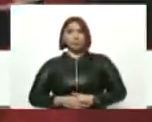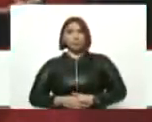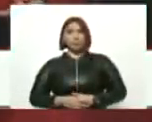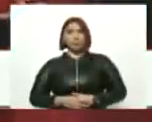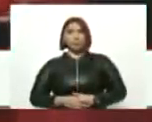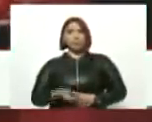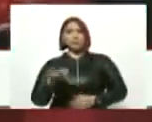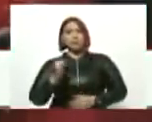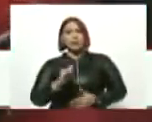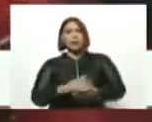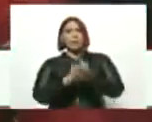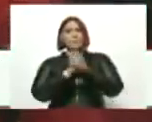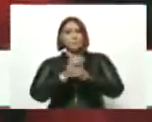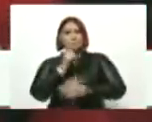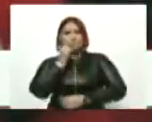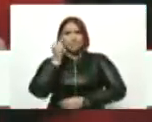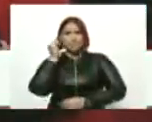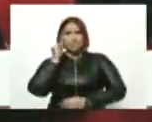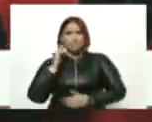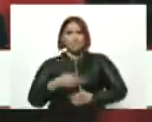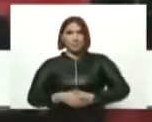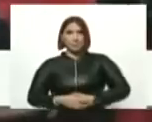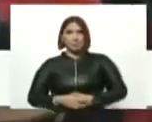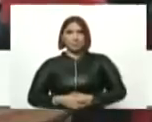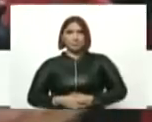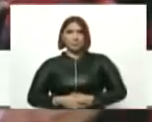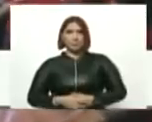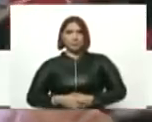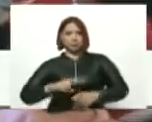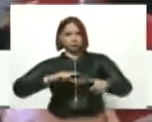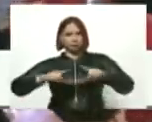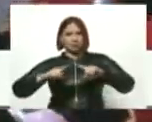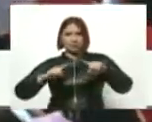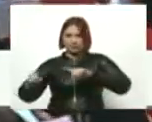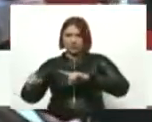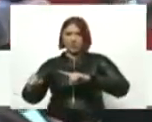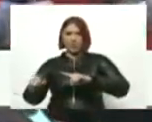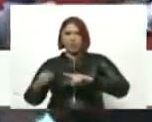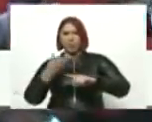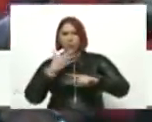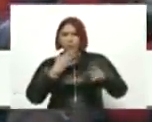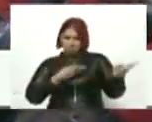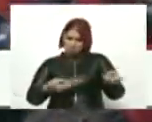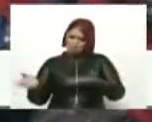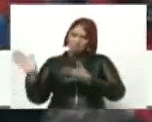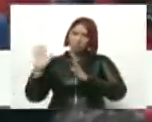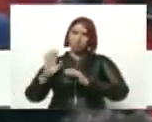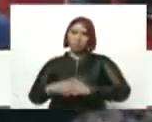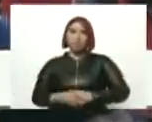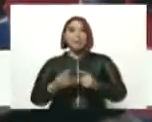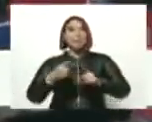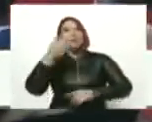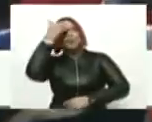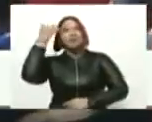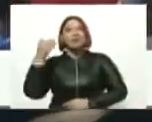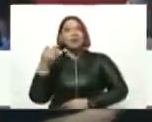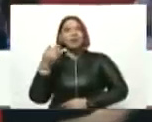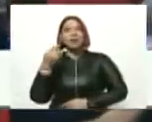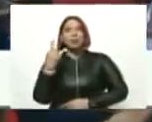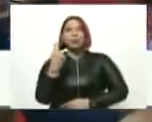porque hay compañeros que dirigen su crítica, bienvenida a la crítica, pero se olvidan de un